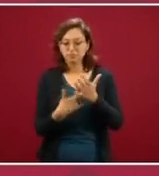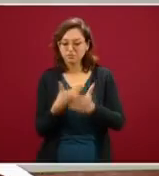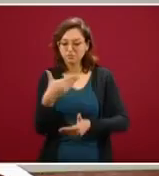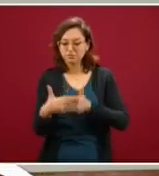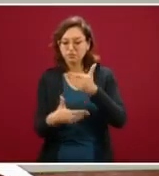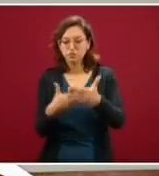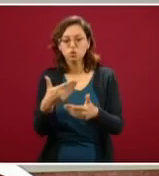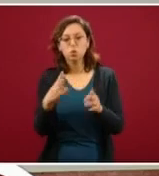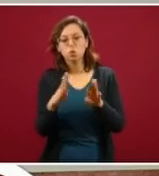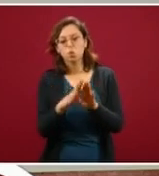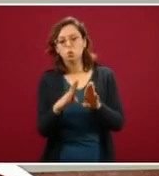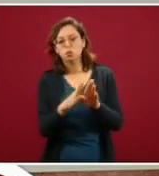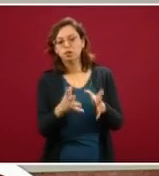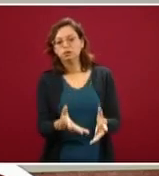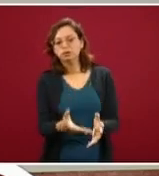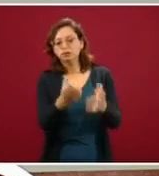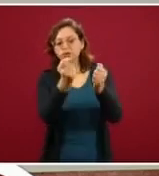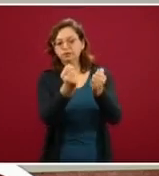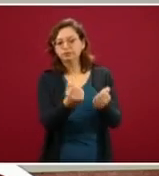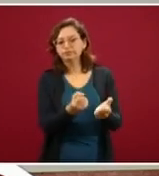del rescate de los cuerpos.